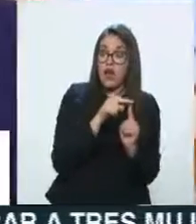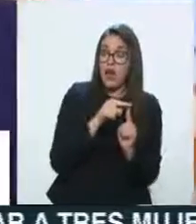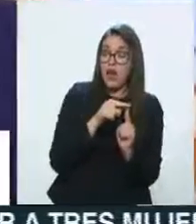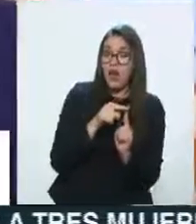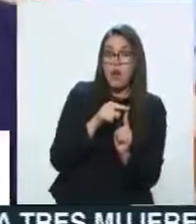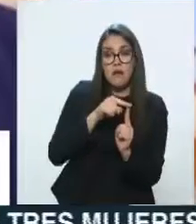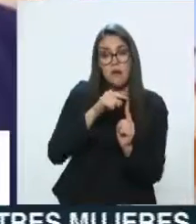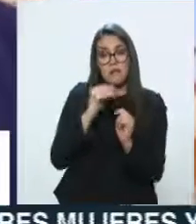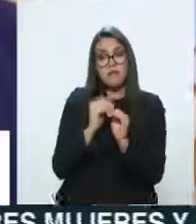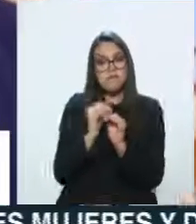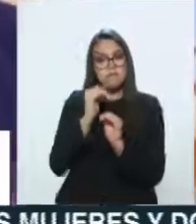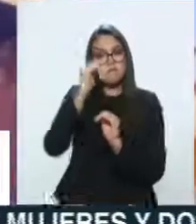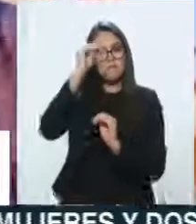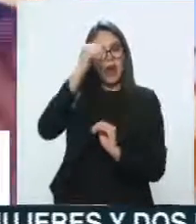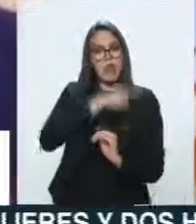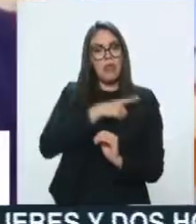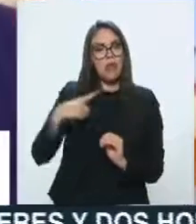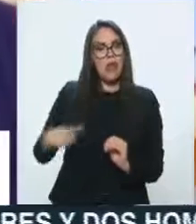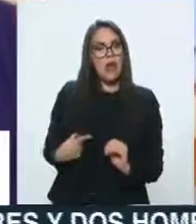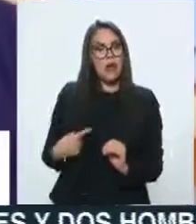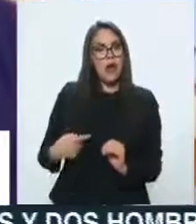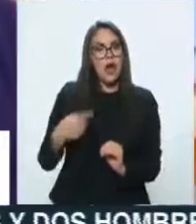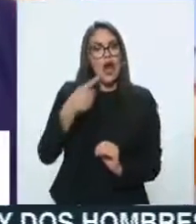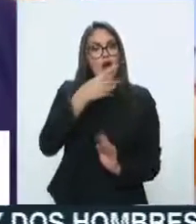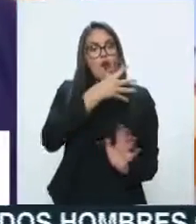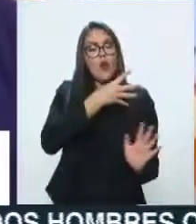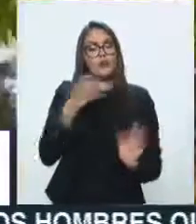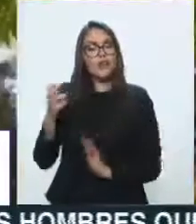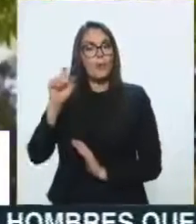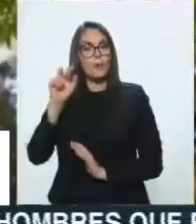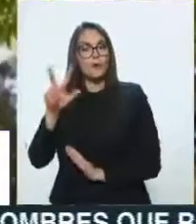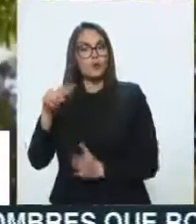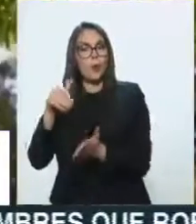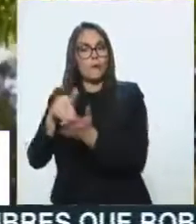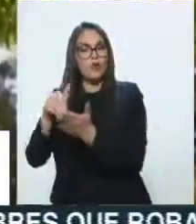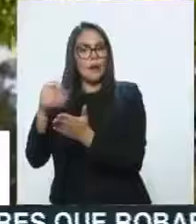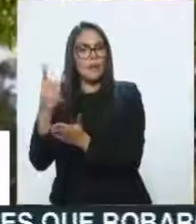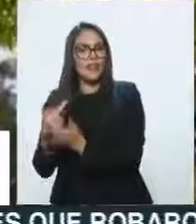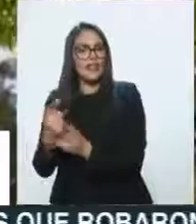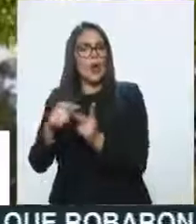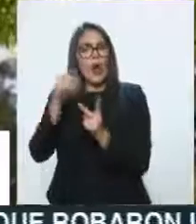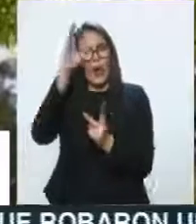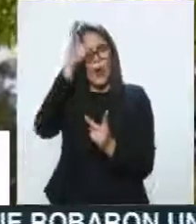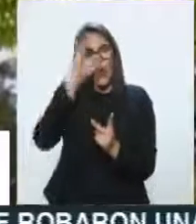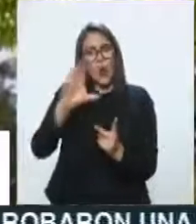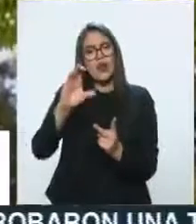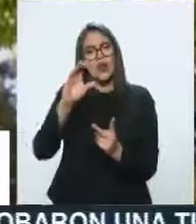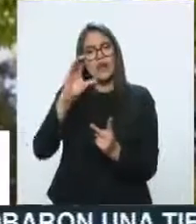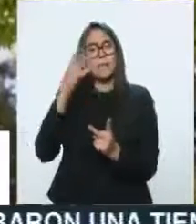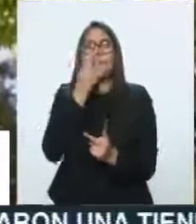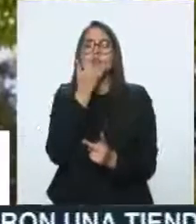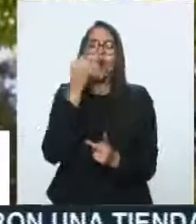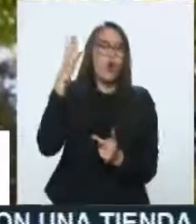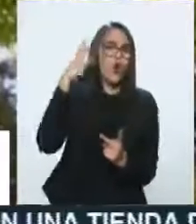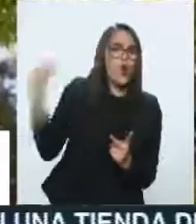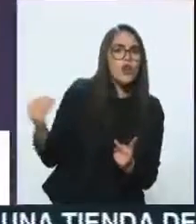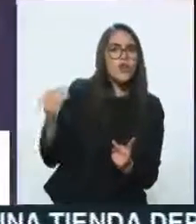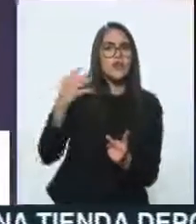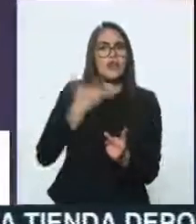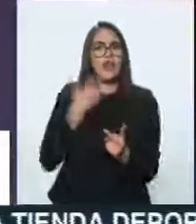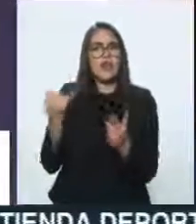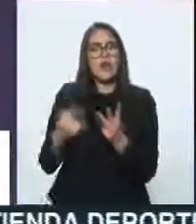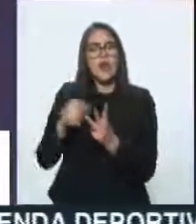en 978 millones de pesos, Colima en 3,000 millones, Michoacán de Orioles con